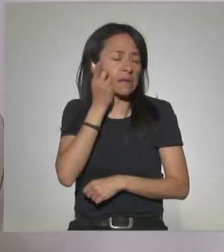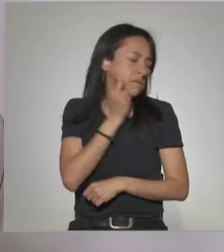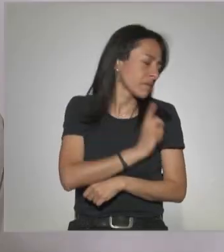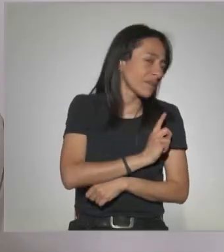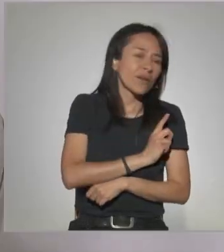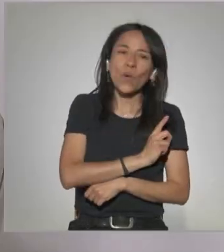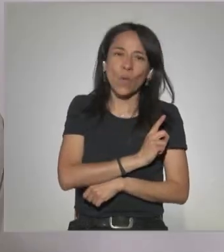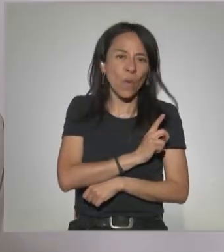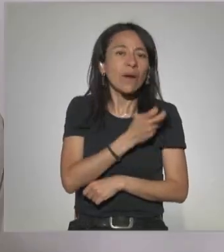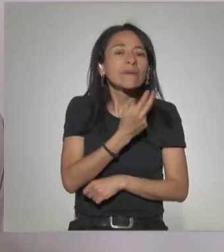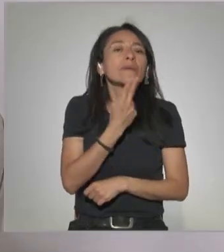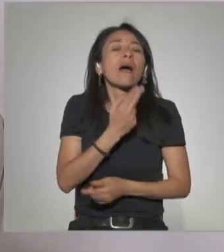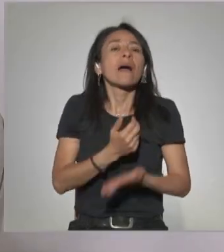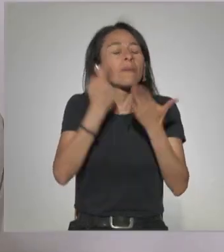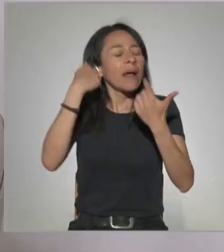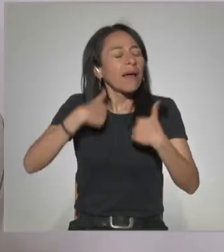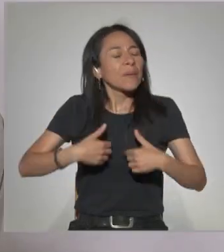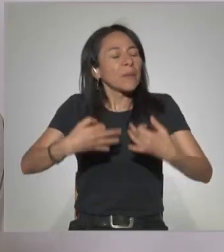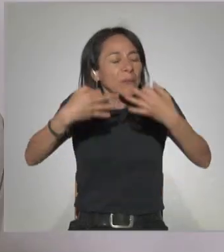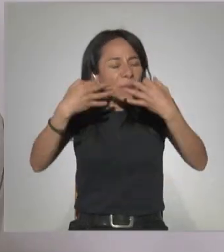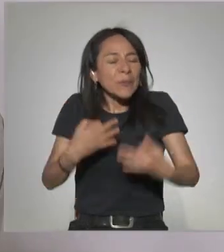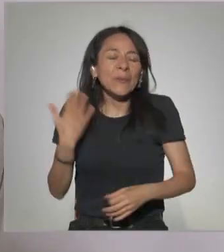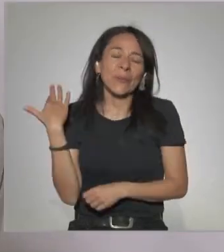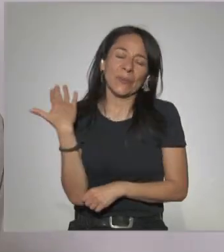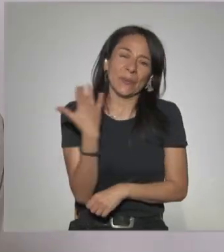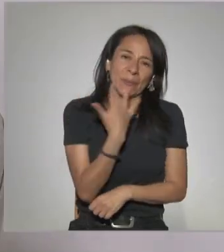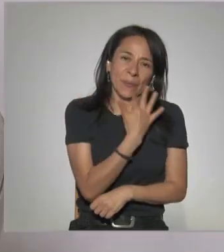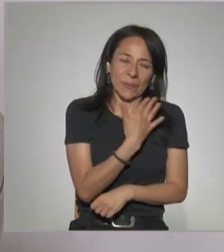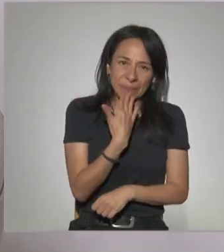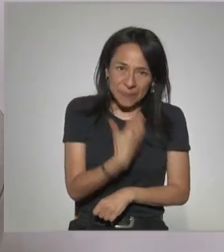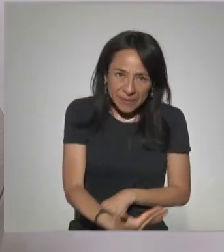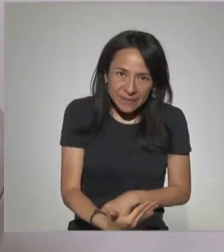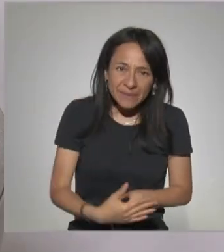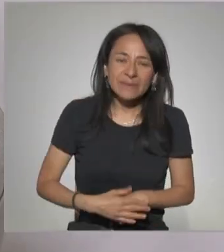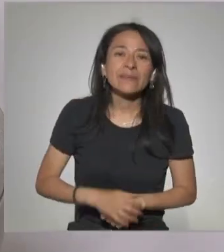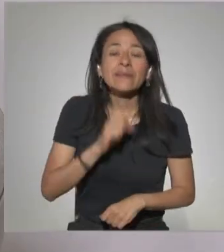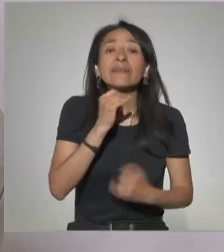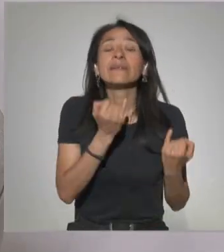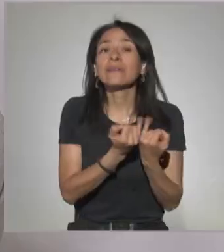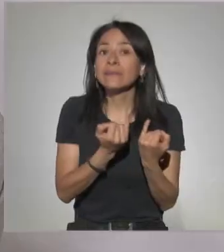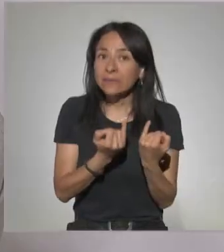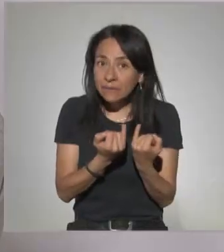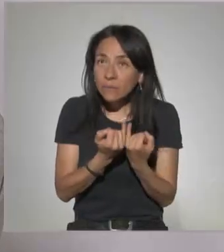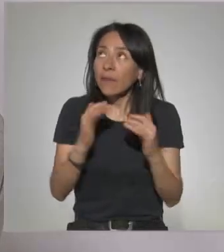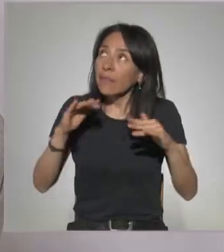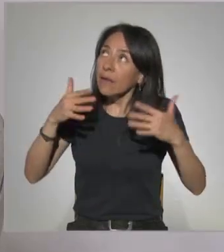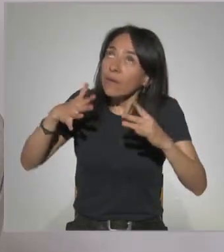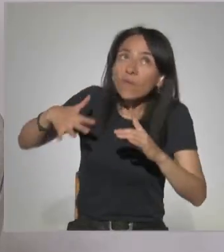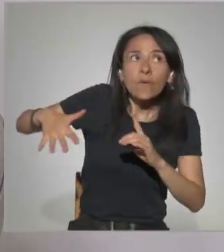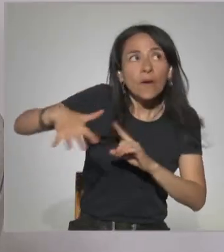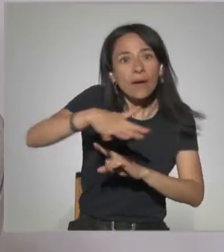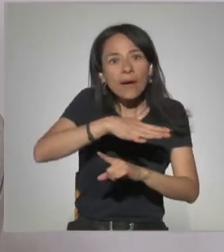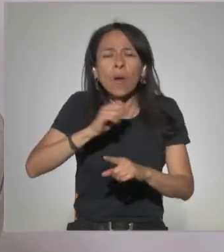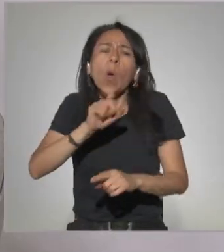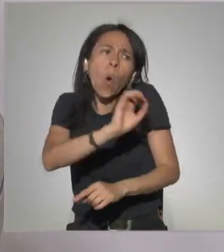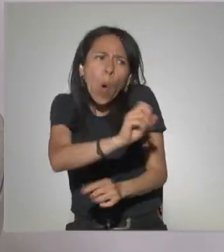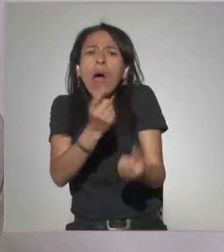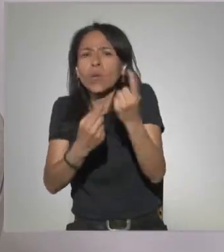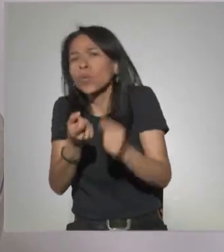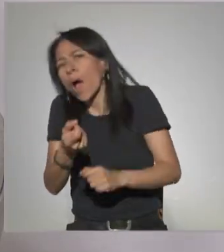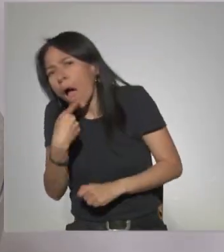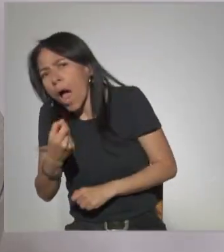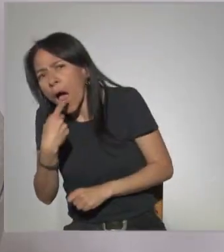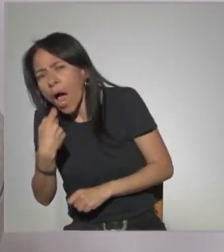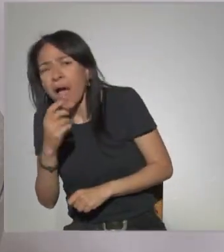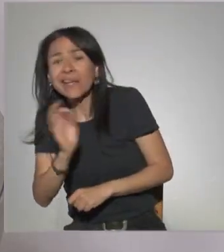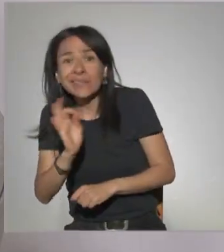Entonces, nos ayuda incluso también... lo que mencionaba, ¿no? Tomando la externa, pero incluso hay que saber cuándo, en qué horario tomarla, ¿no? No sirve,